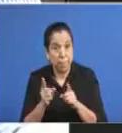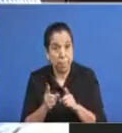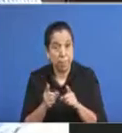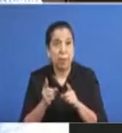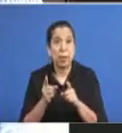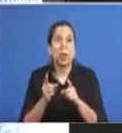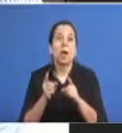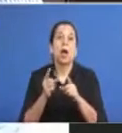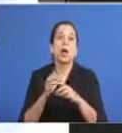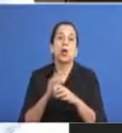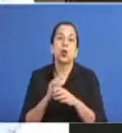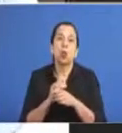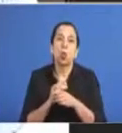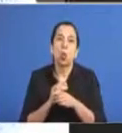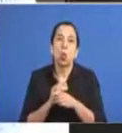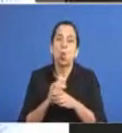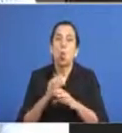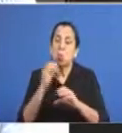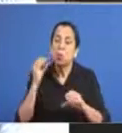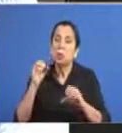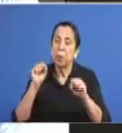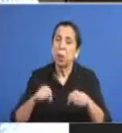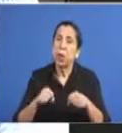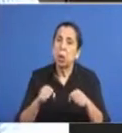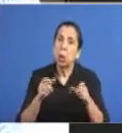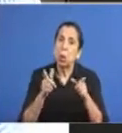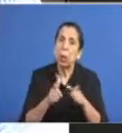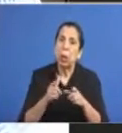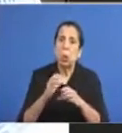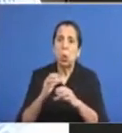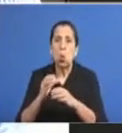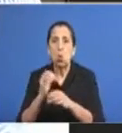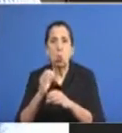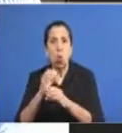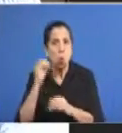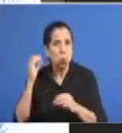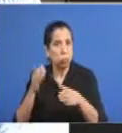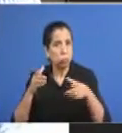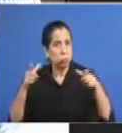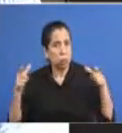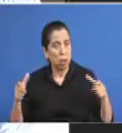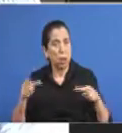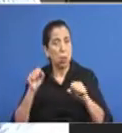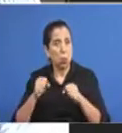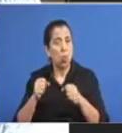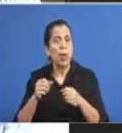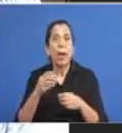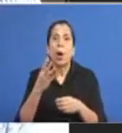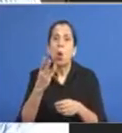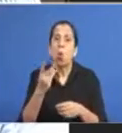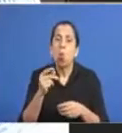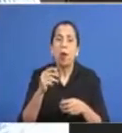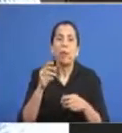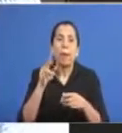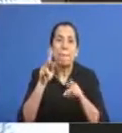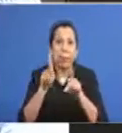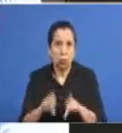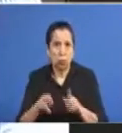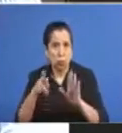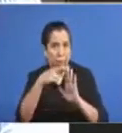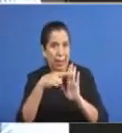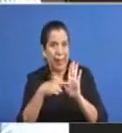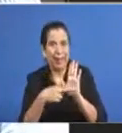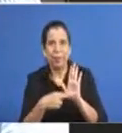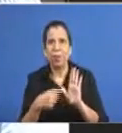buses costes, en mutuo acuerdo hemos llegado a establecer una cantidad de pasajeros. Eso hay que con el tiempo